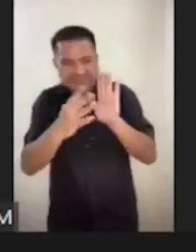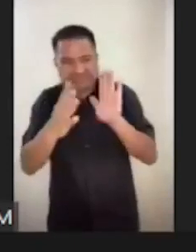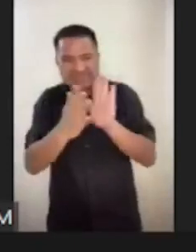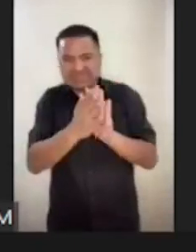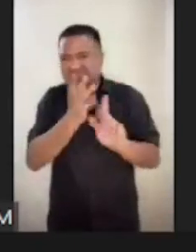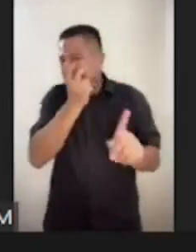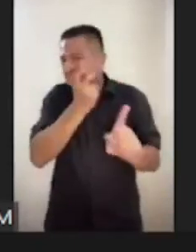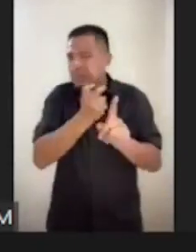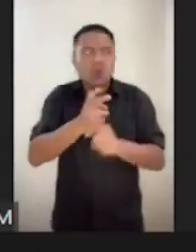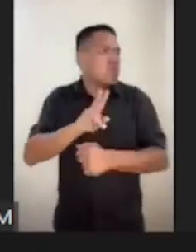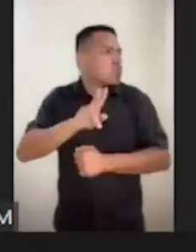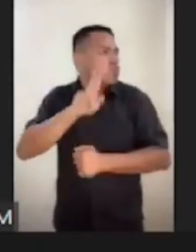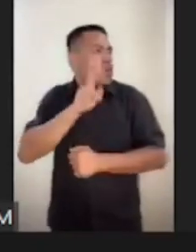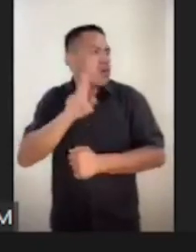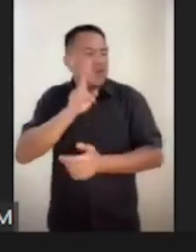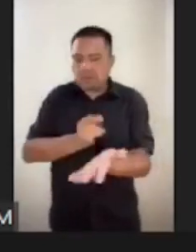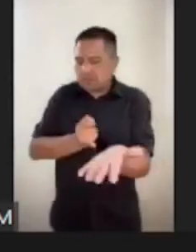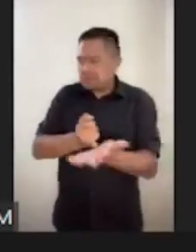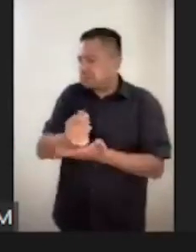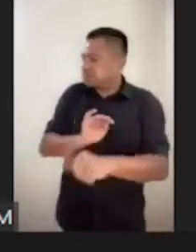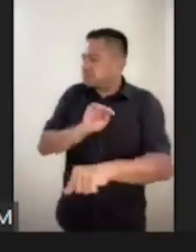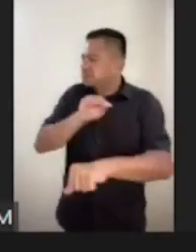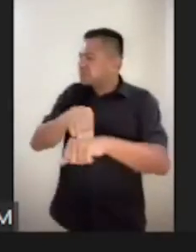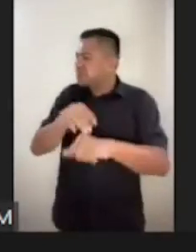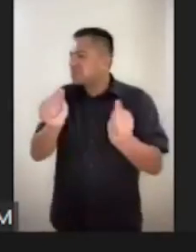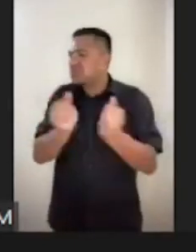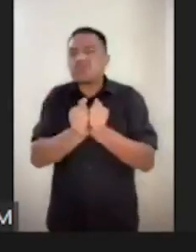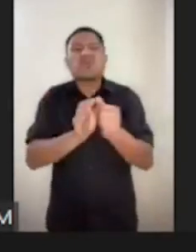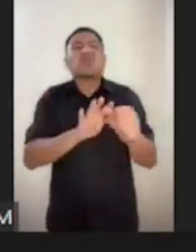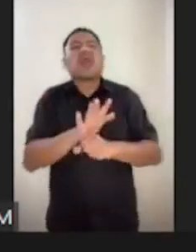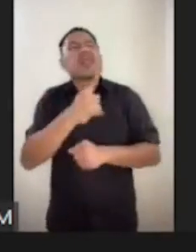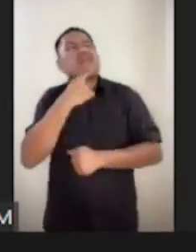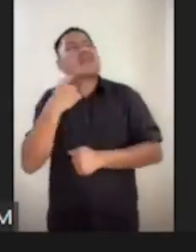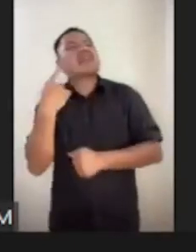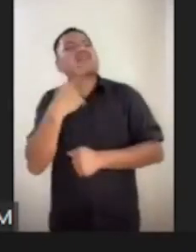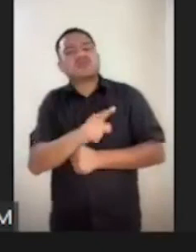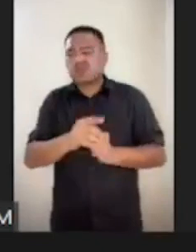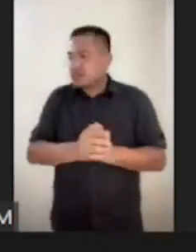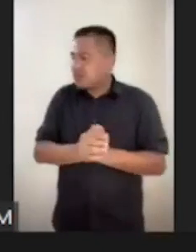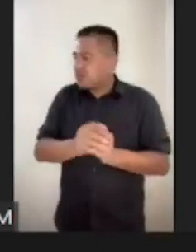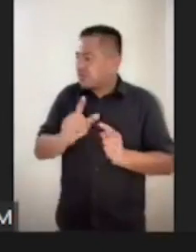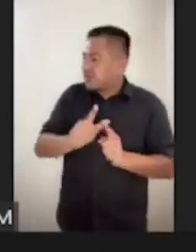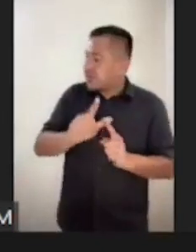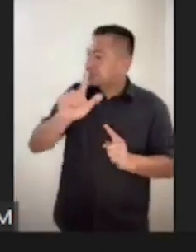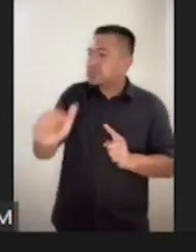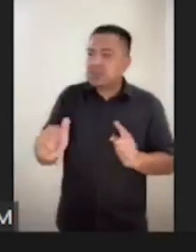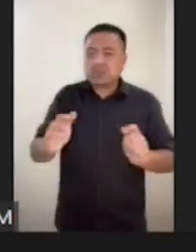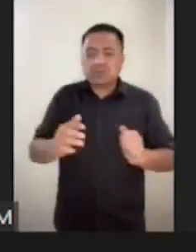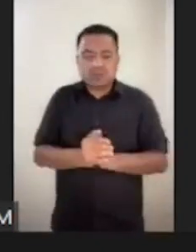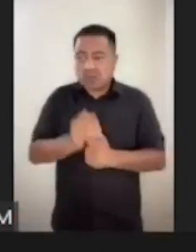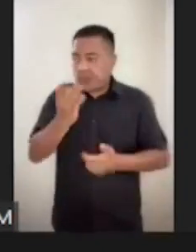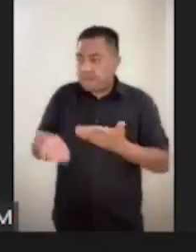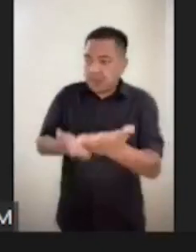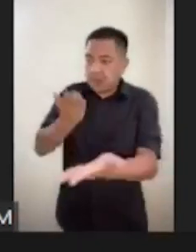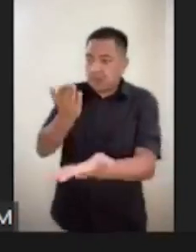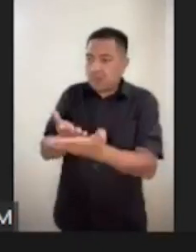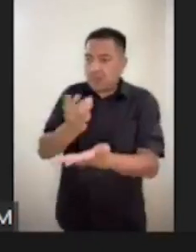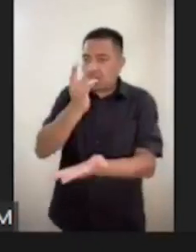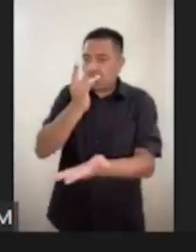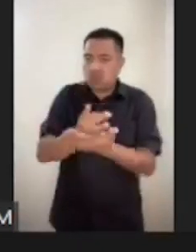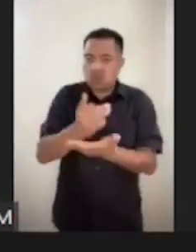probatorio, se determina la inexistencia de los hechos denunciados. En consecuencia, se propone el siguiente punto resolutivo.